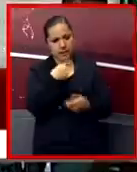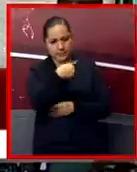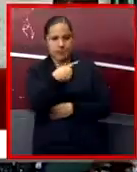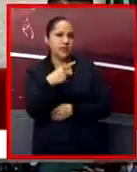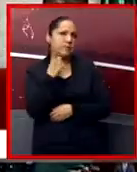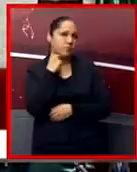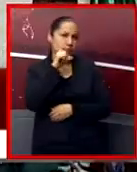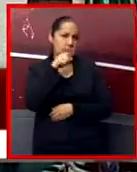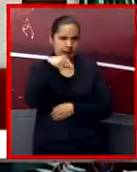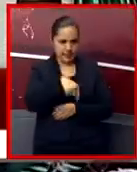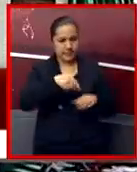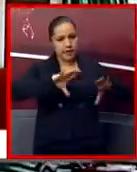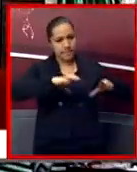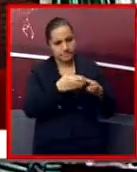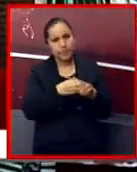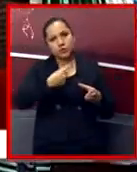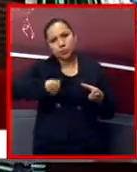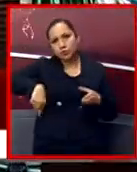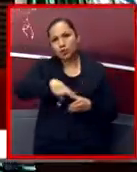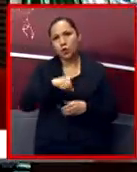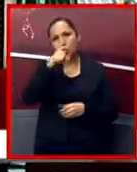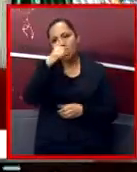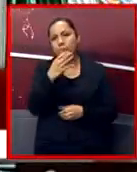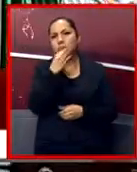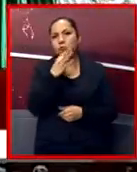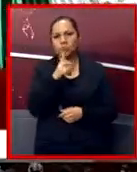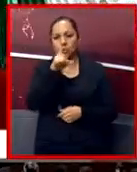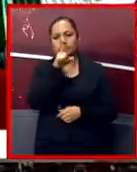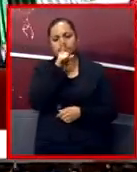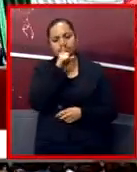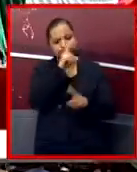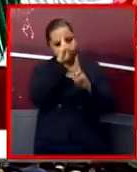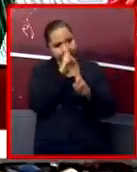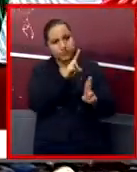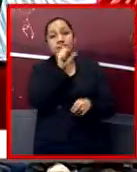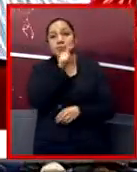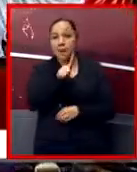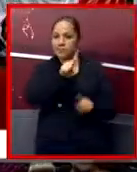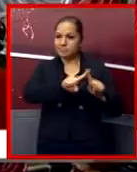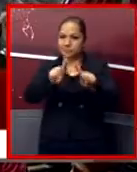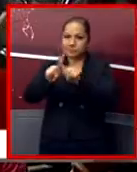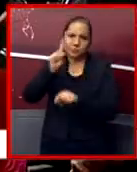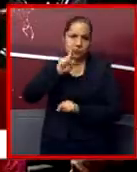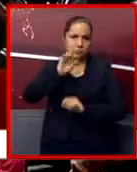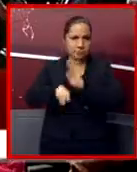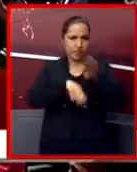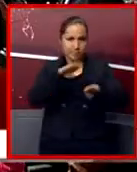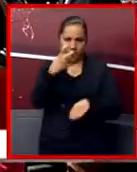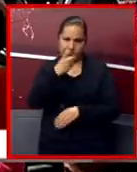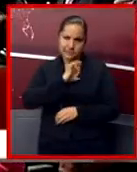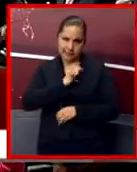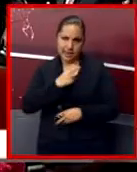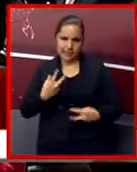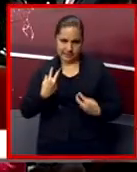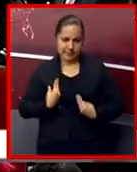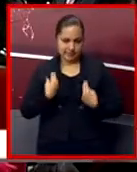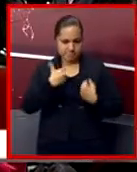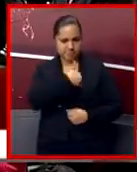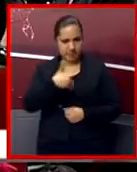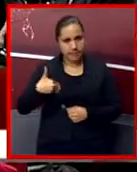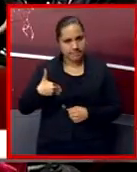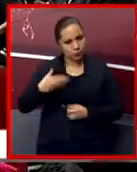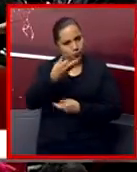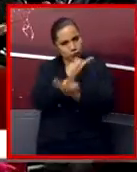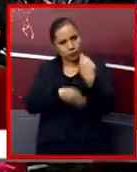vida enfrentando y luchando contra esta enfermedad. Para Noticias del Congreso, Diana Espinosa.